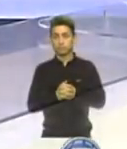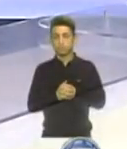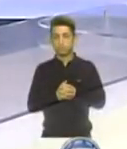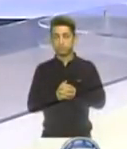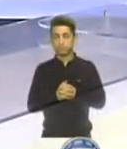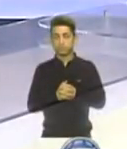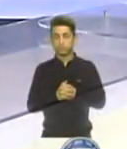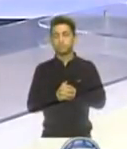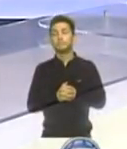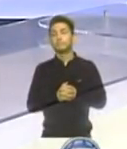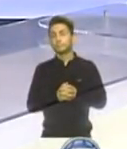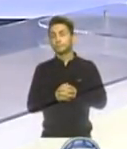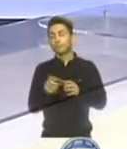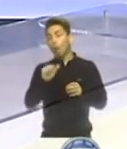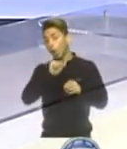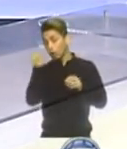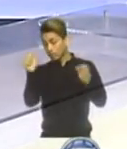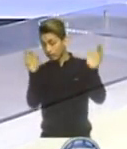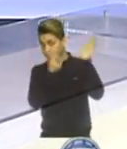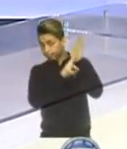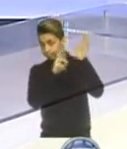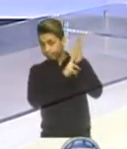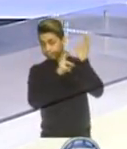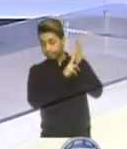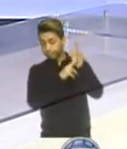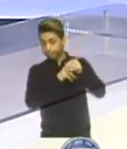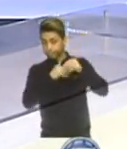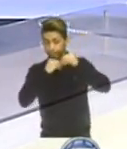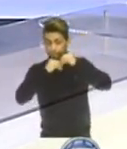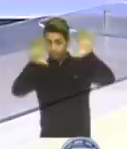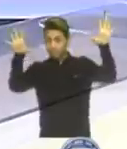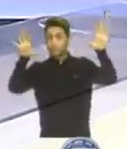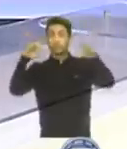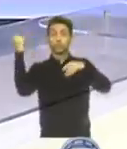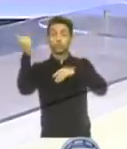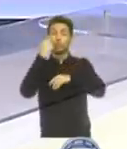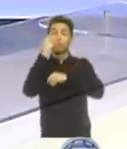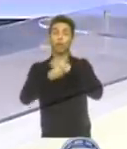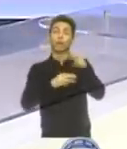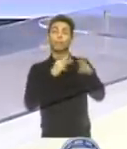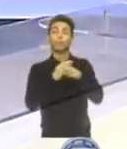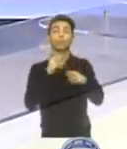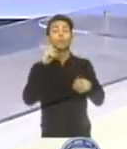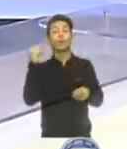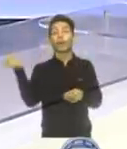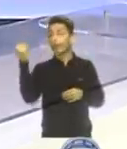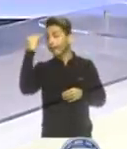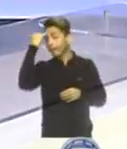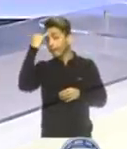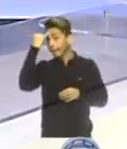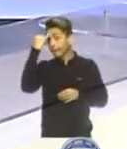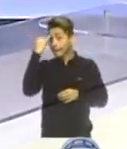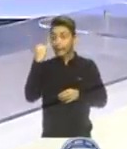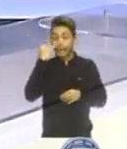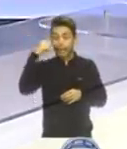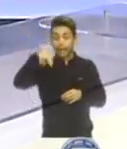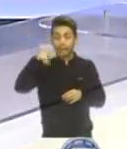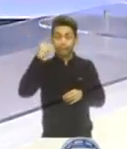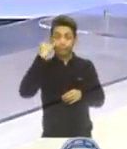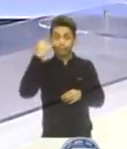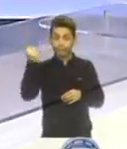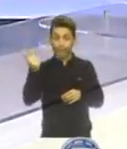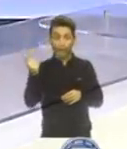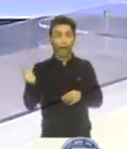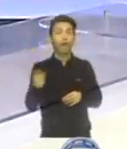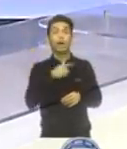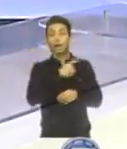Pero otra alerta se activó a nivel mundial por la situación que está pasando India, en donde el contagio de las personas